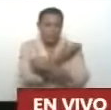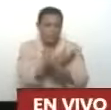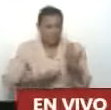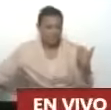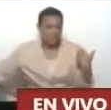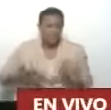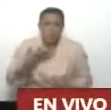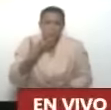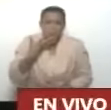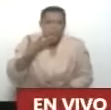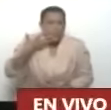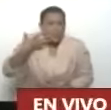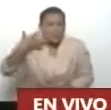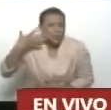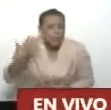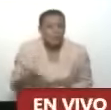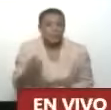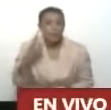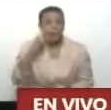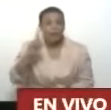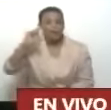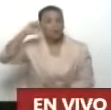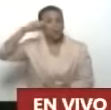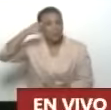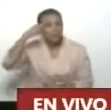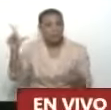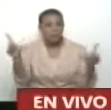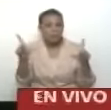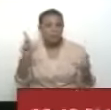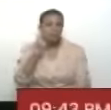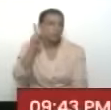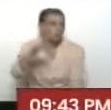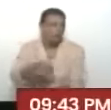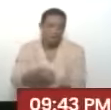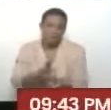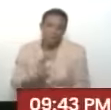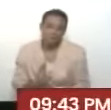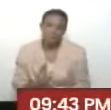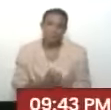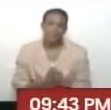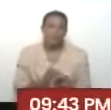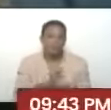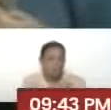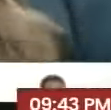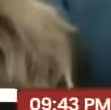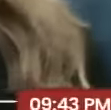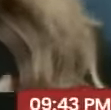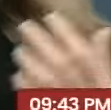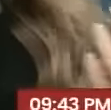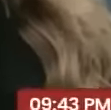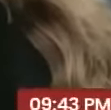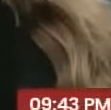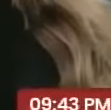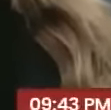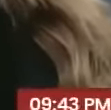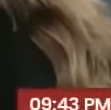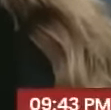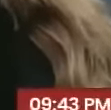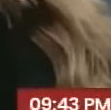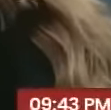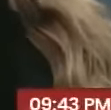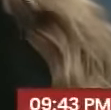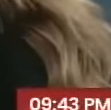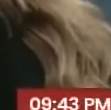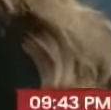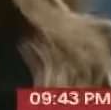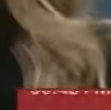de orgullo que eso haya pasado. No lo sabía porque no estaba presente en el momento. Y bueno, me hace muy feliz. Gracias a mi gran equipo de TVS por el